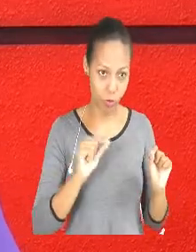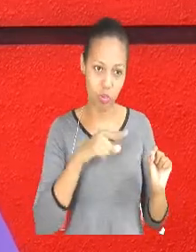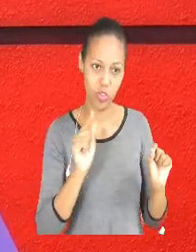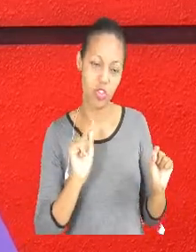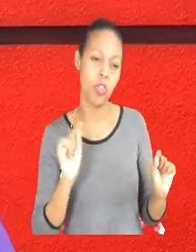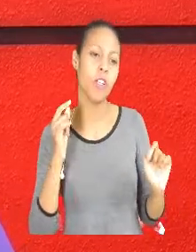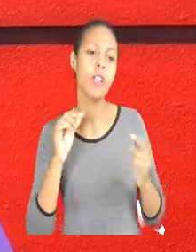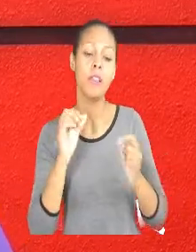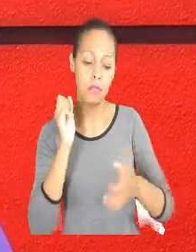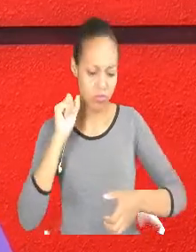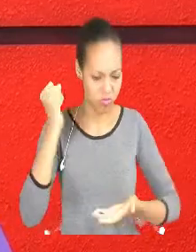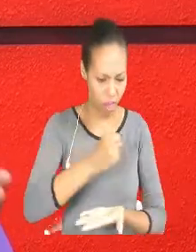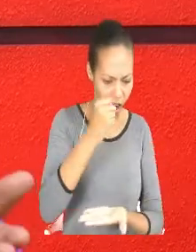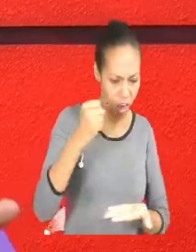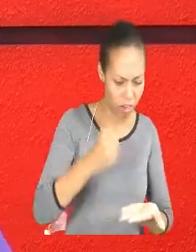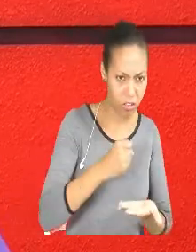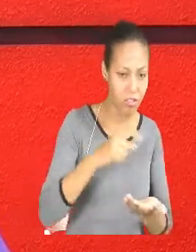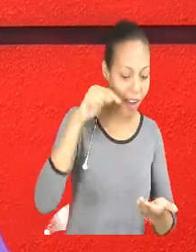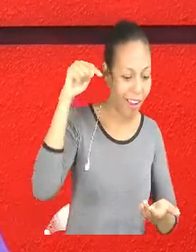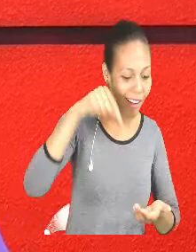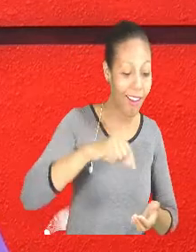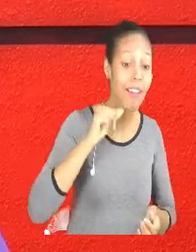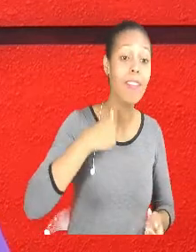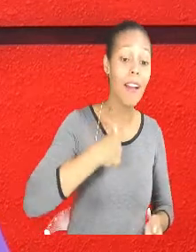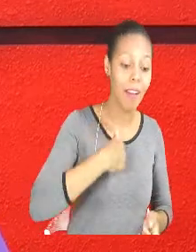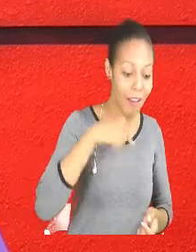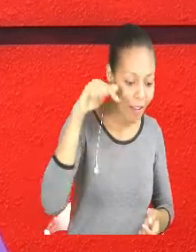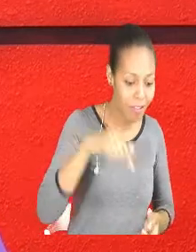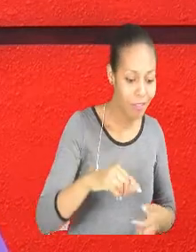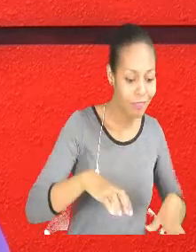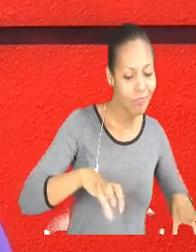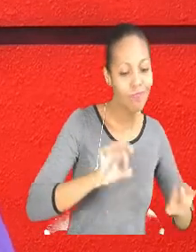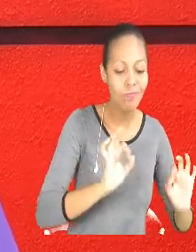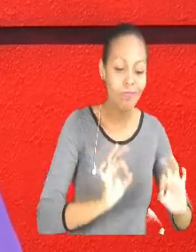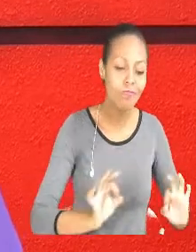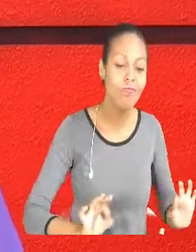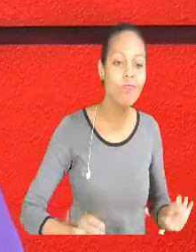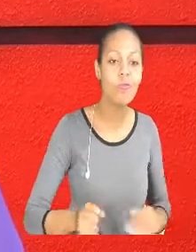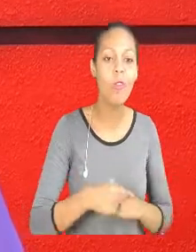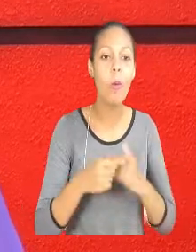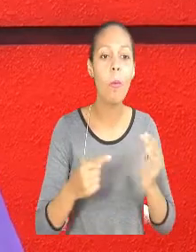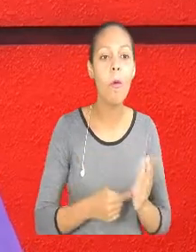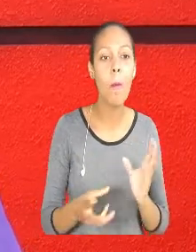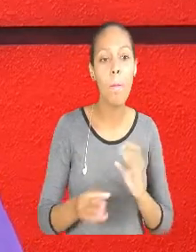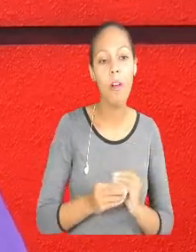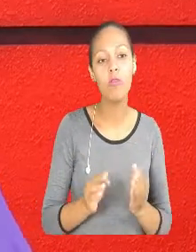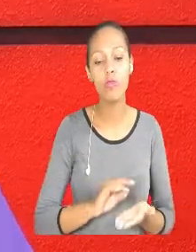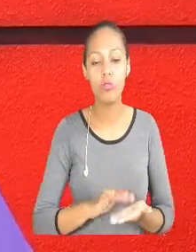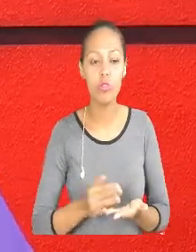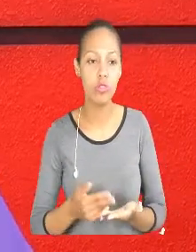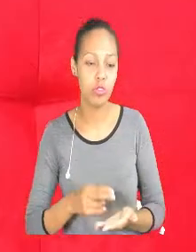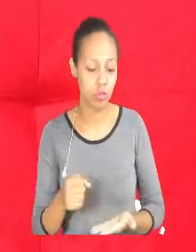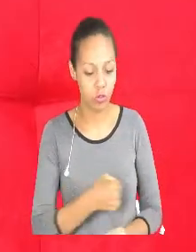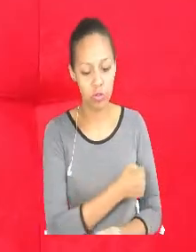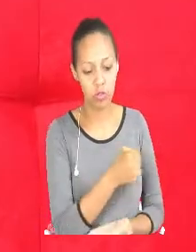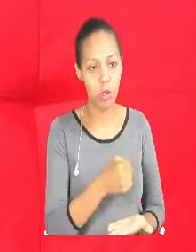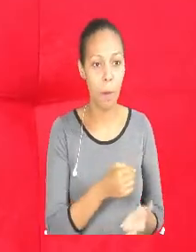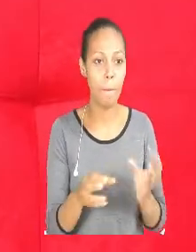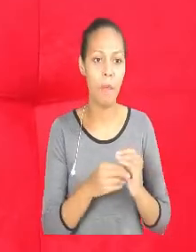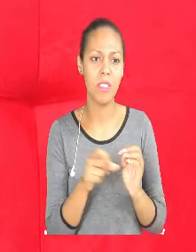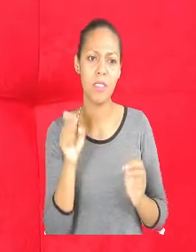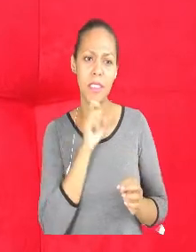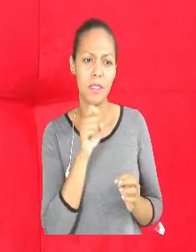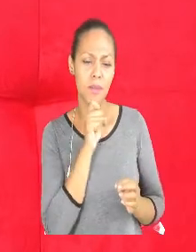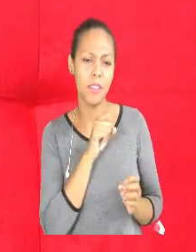con algo crujiente, delicioso, calentadito, rico en una parrilla, acompañado de una salsa de la casa, una cerveza bien